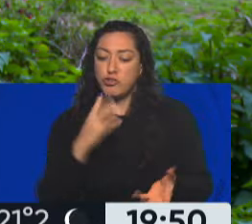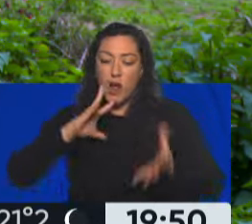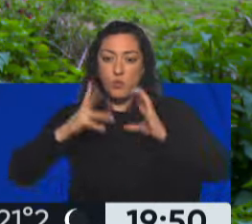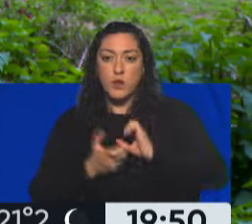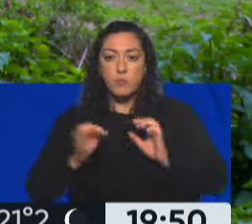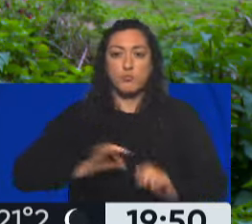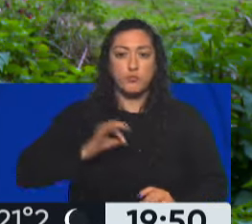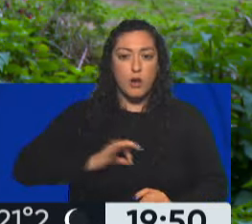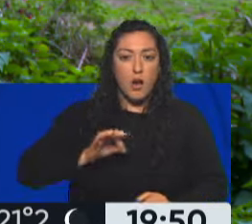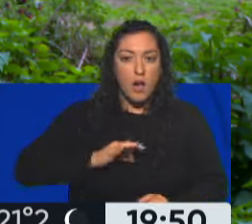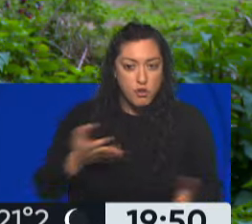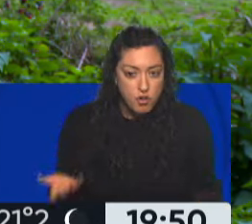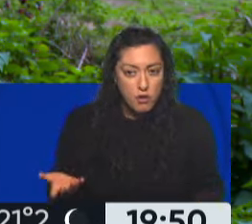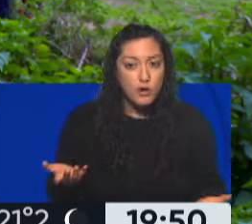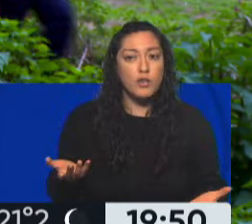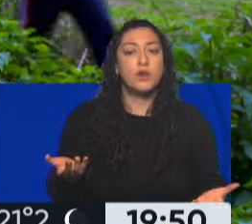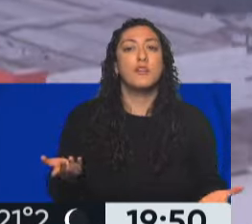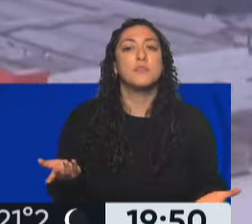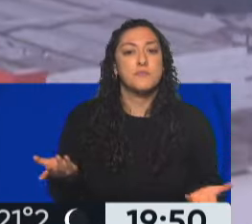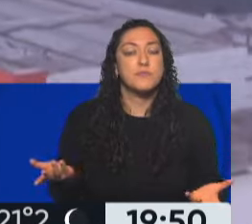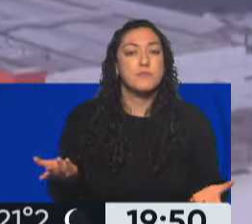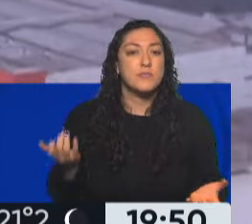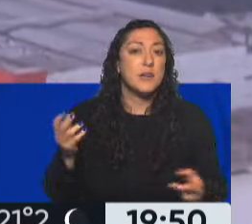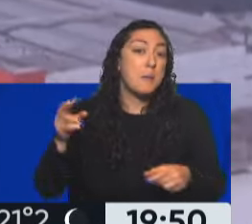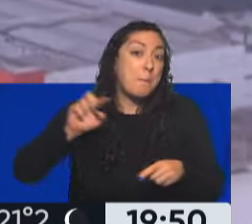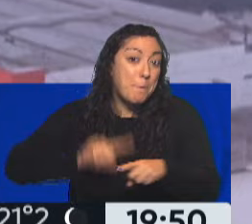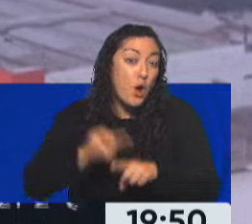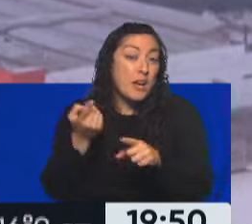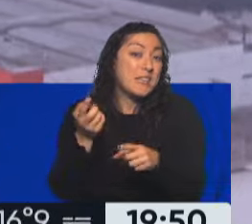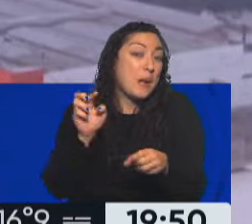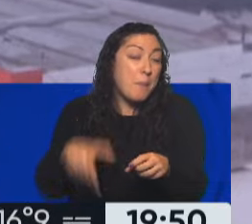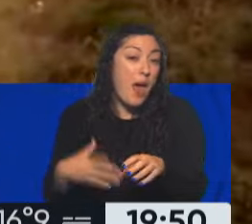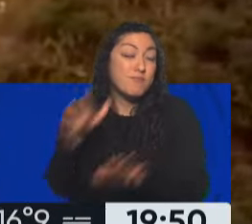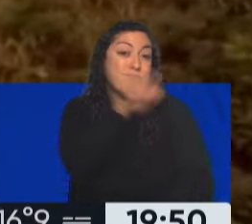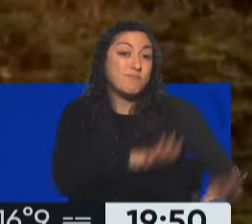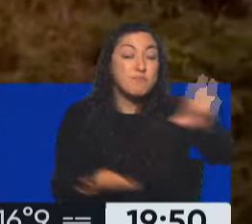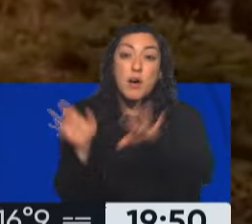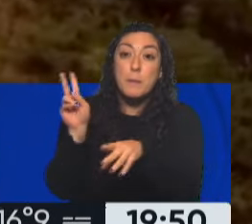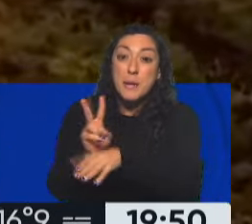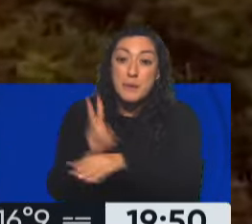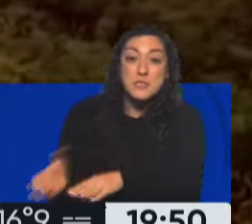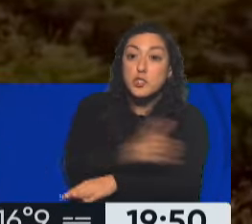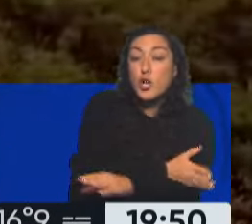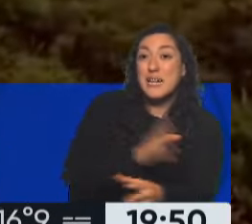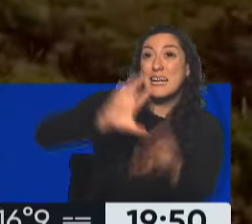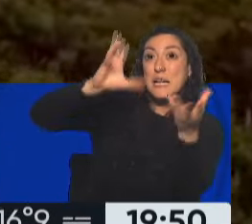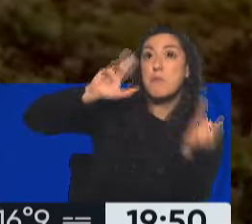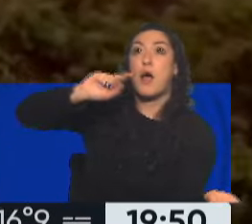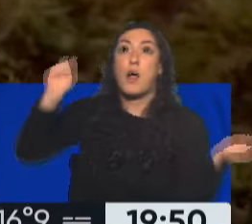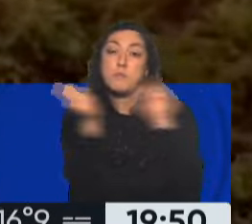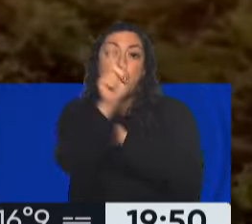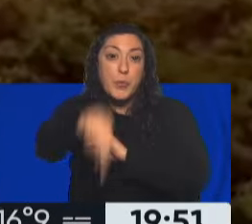que lo vamos a vivir cada vez más si no tomamos políticas para evitar este tipo de acciones, porque como te decía, el cambio climático genera que haya más sequía,